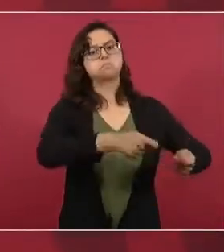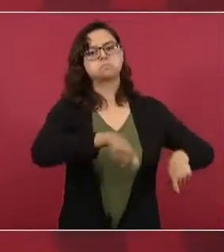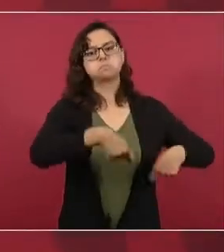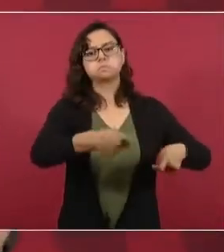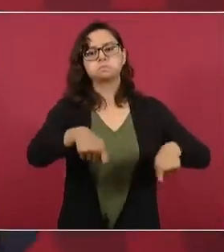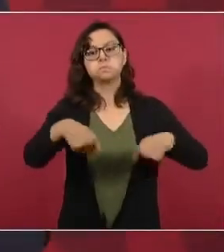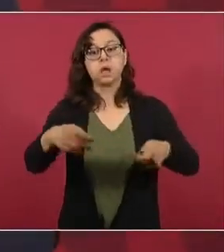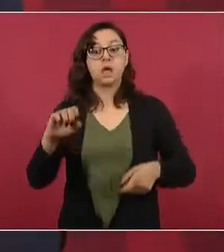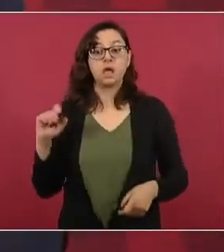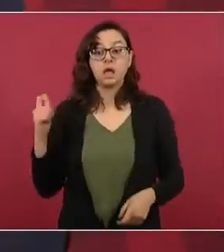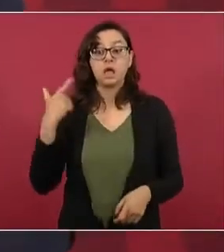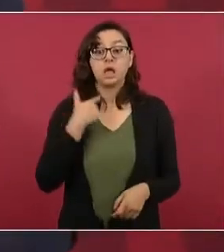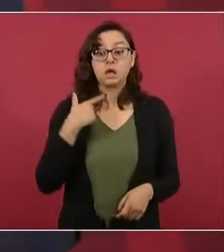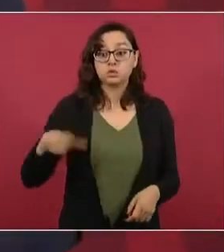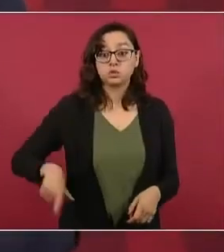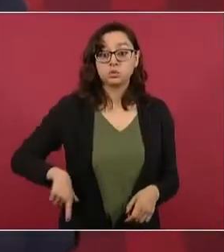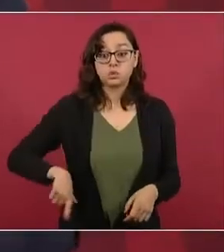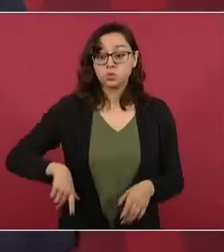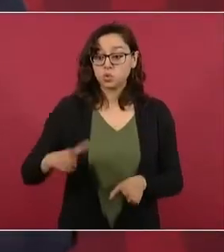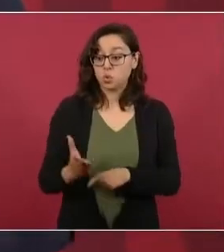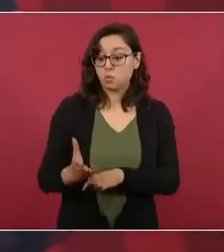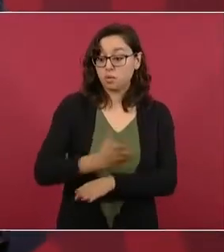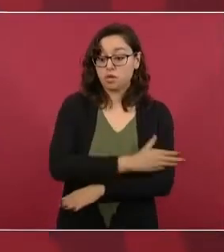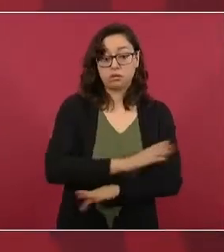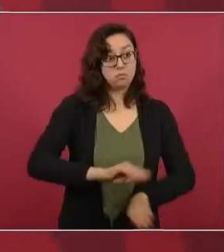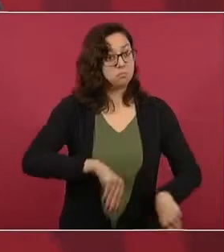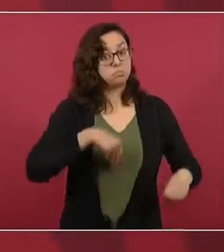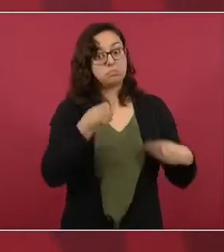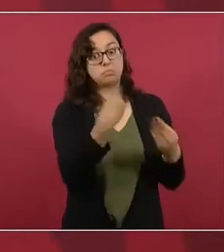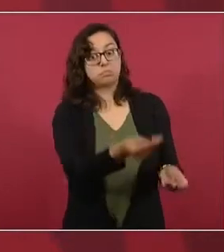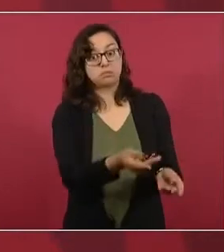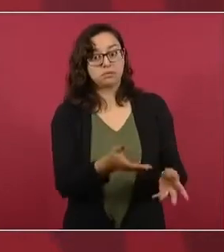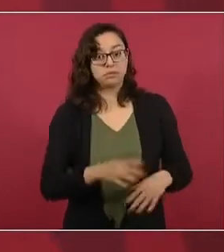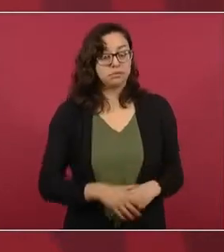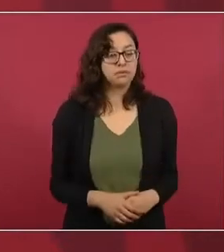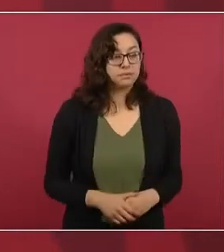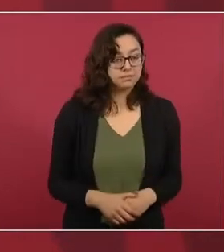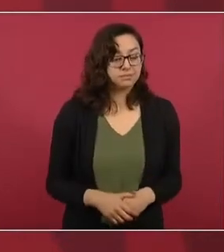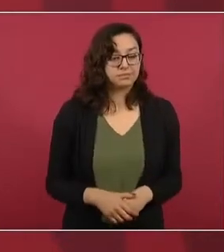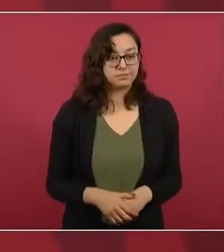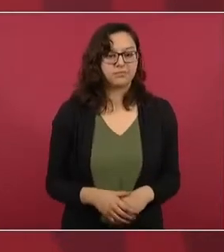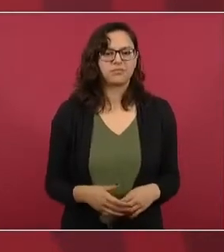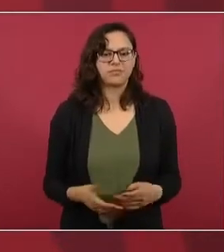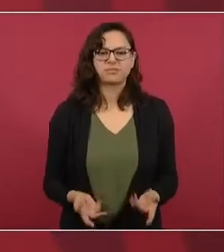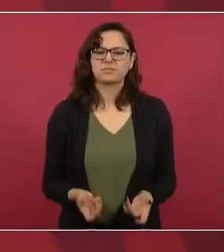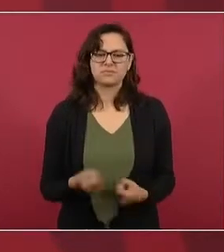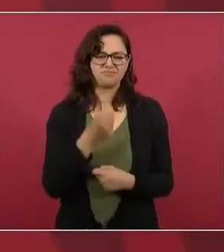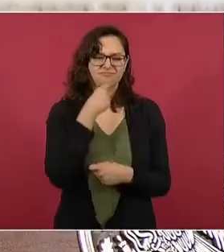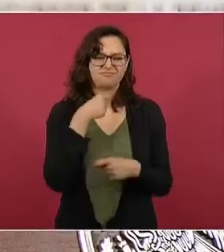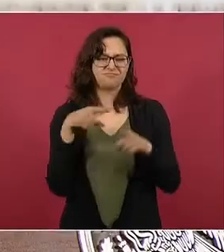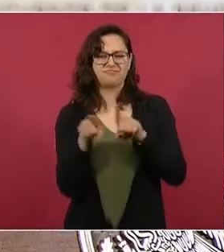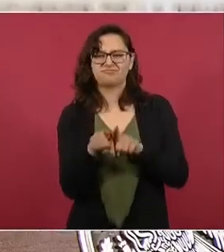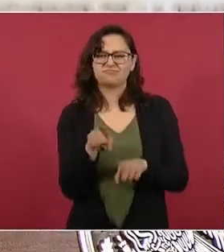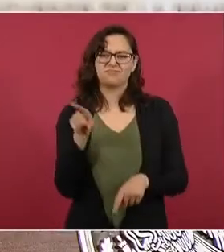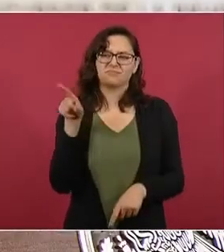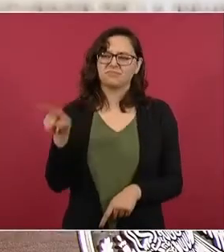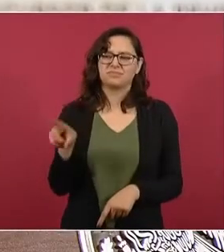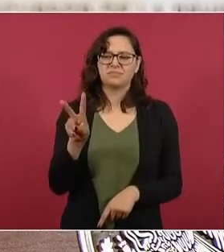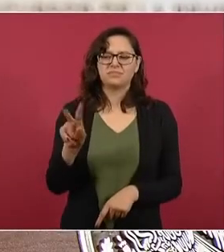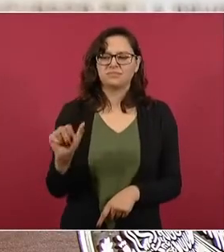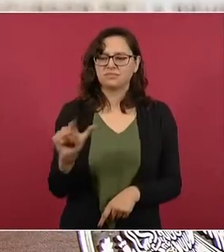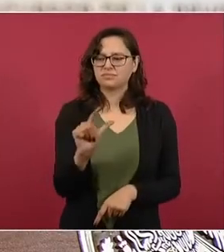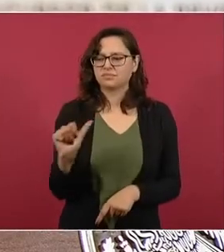si se cumplió con los procedimientos. Es un poco lo de Vallarta,